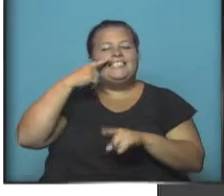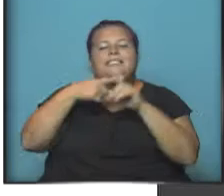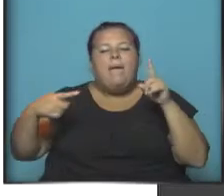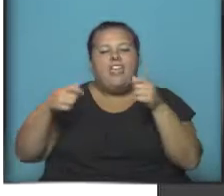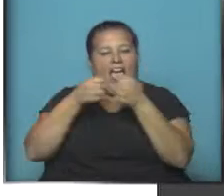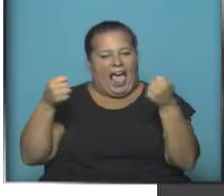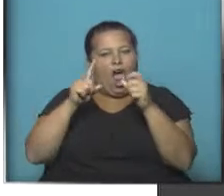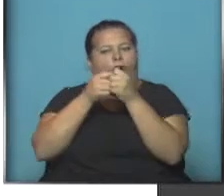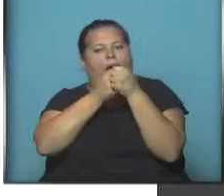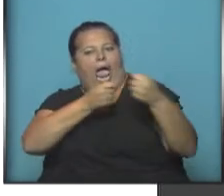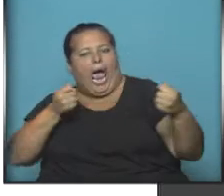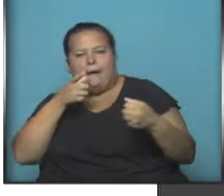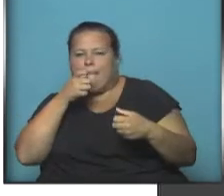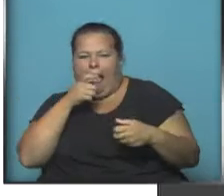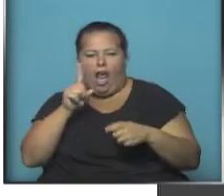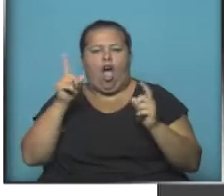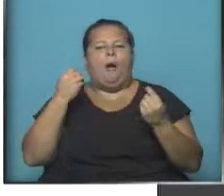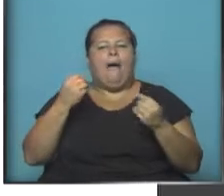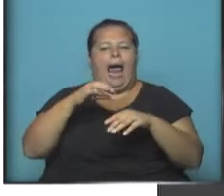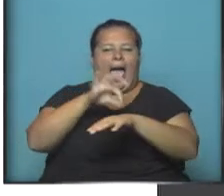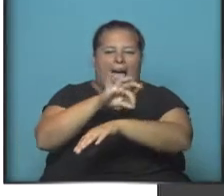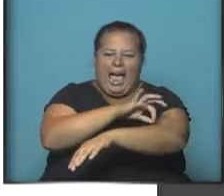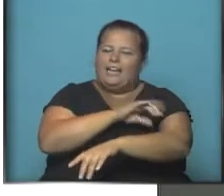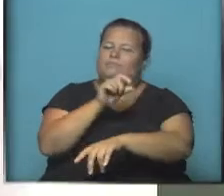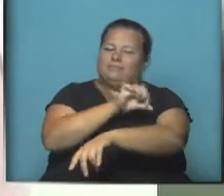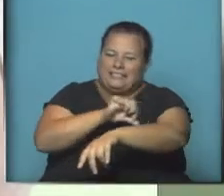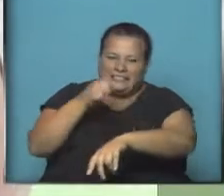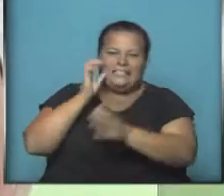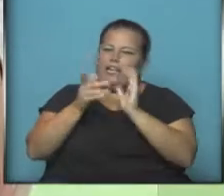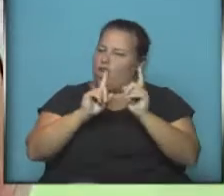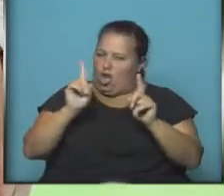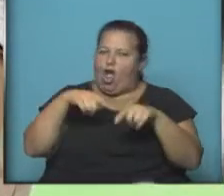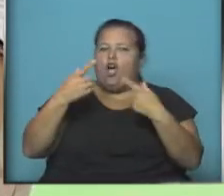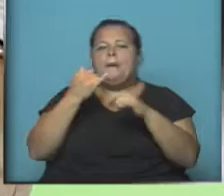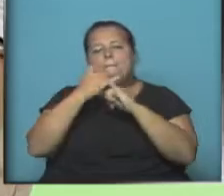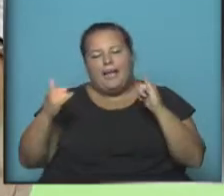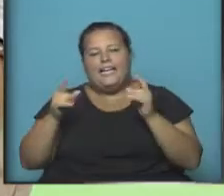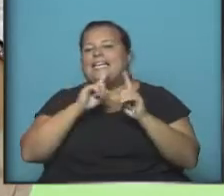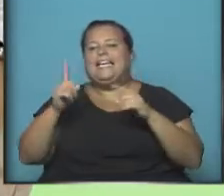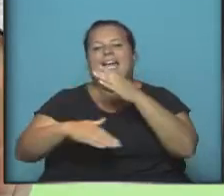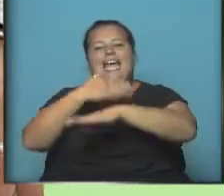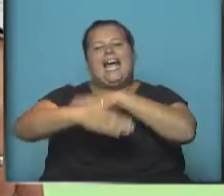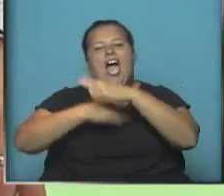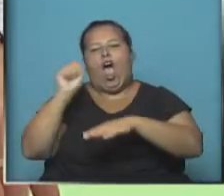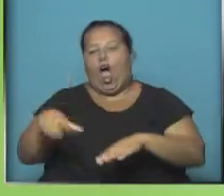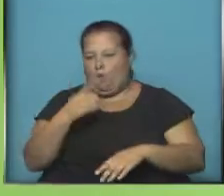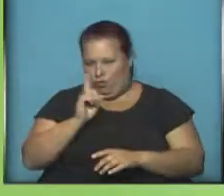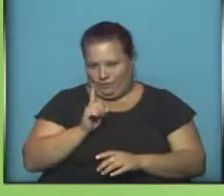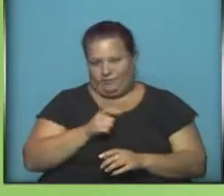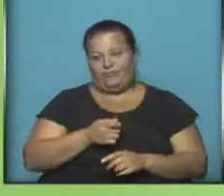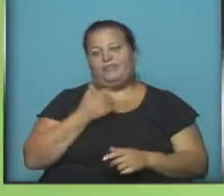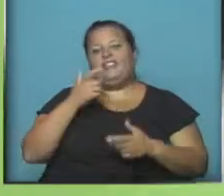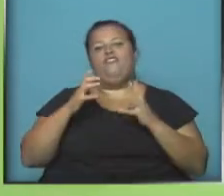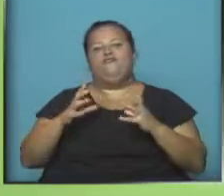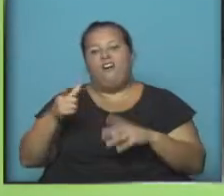son ni esas elásticas marrones que se usan para las varices u otros tratamientos, ni tampoco las vendas de gasa. Si encaras la cancha de fútbol con esas, te